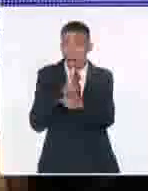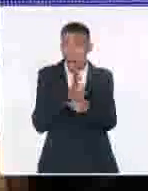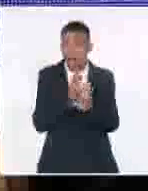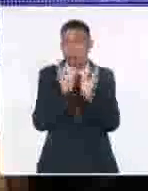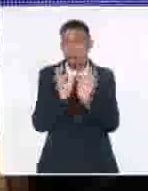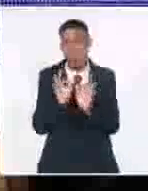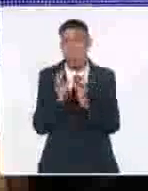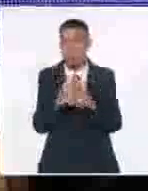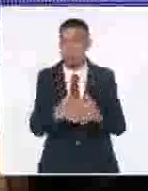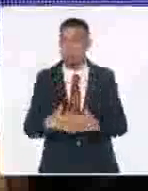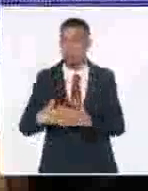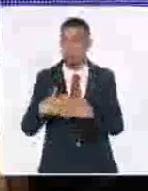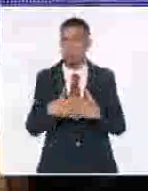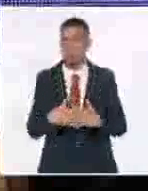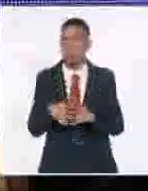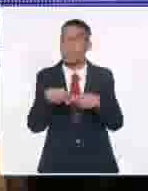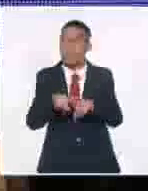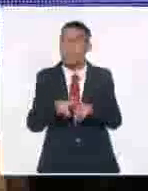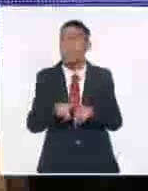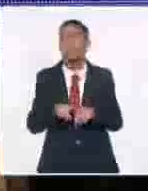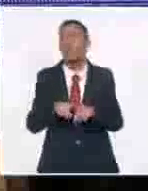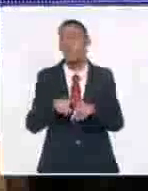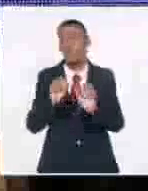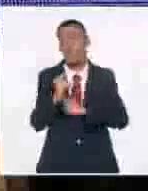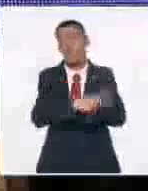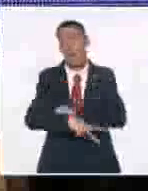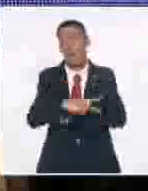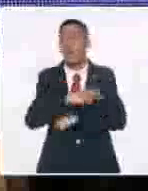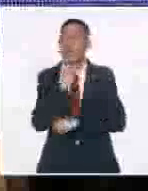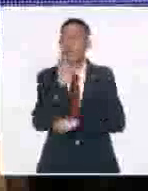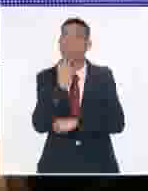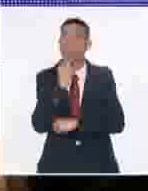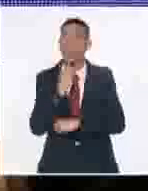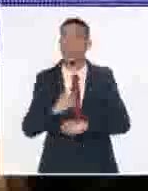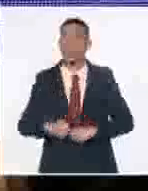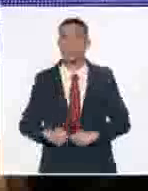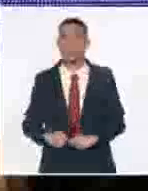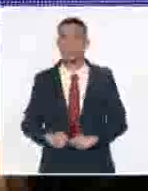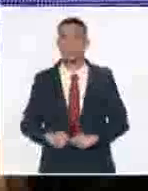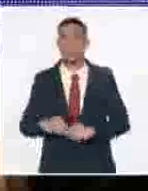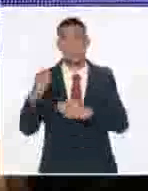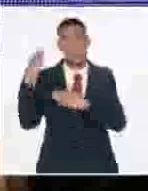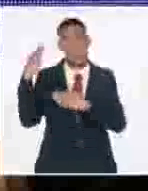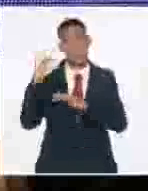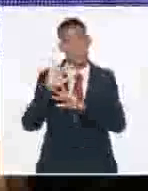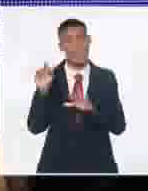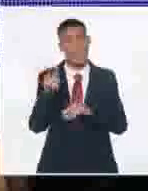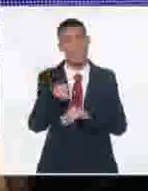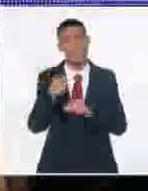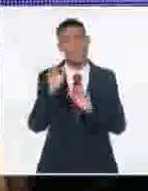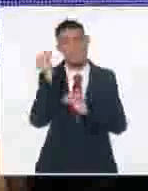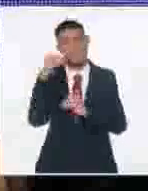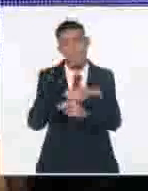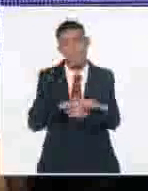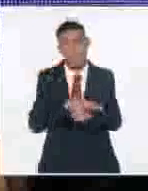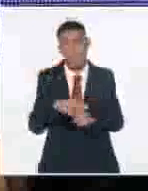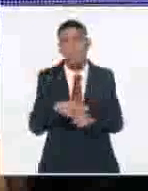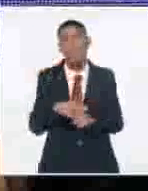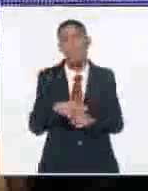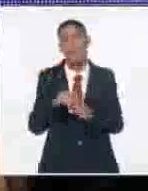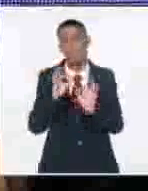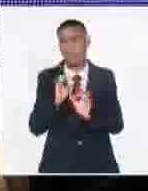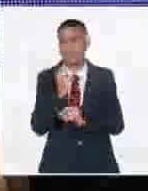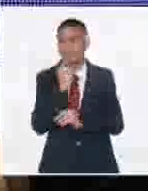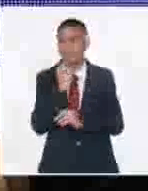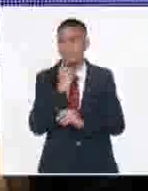del gobierno de Israel ante sus crímenes cometidos históricamente, cuando